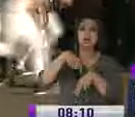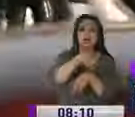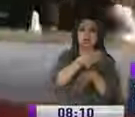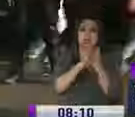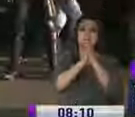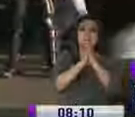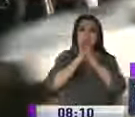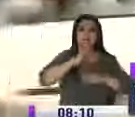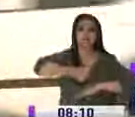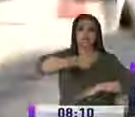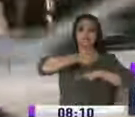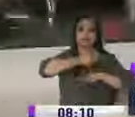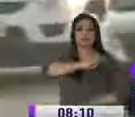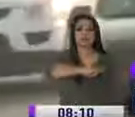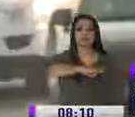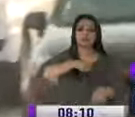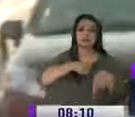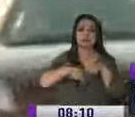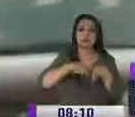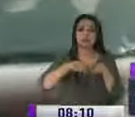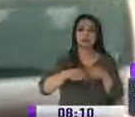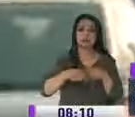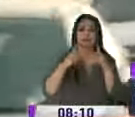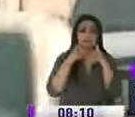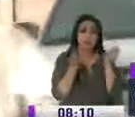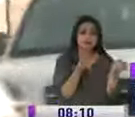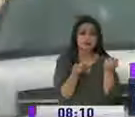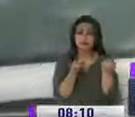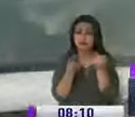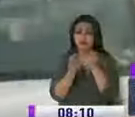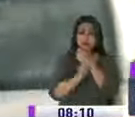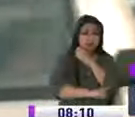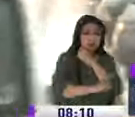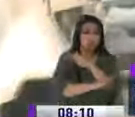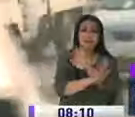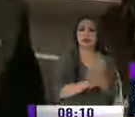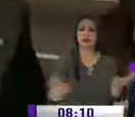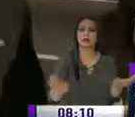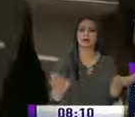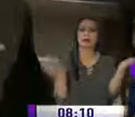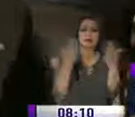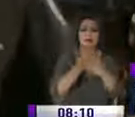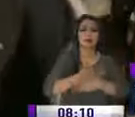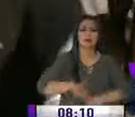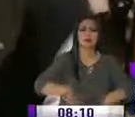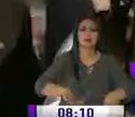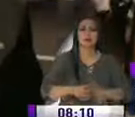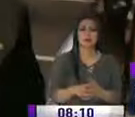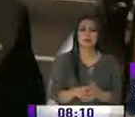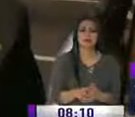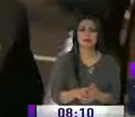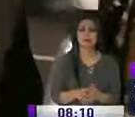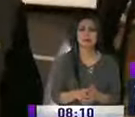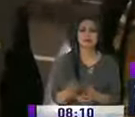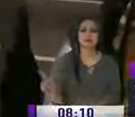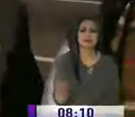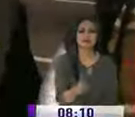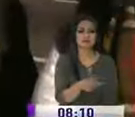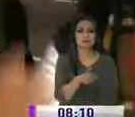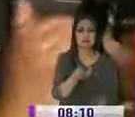Agencia Metropolitana de Tránsito terminar con los operativos de control del transporte informal. Se pone al frente y lo que hacen es bajar